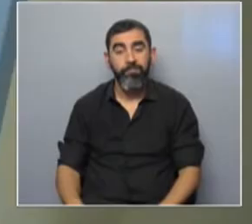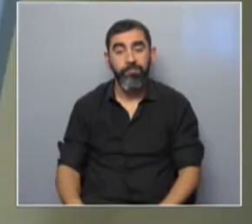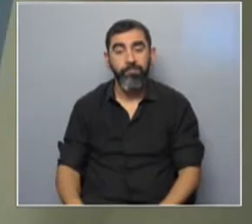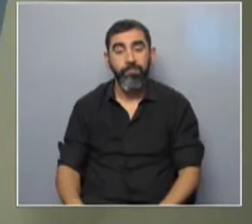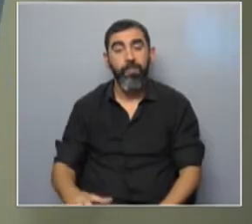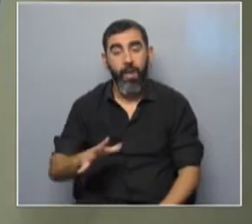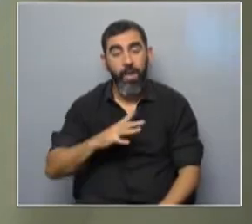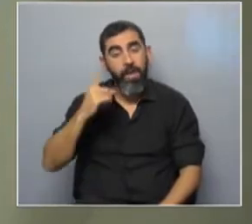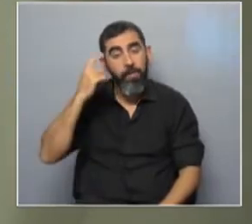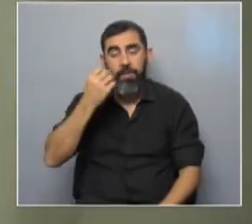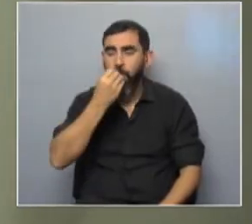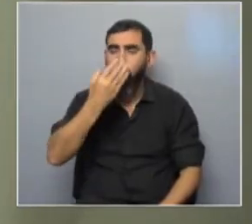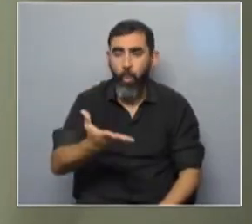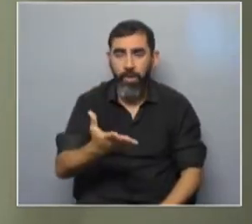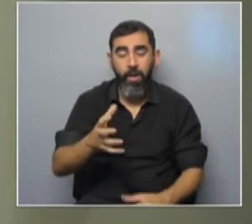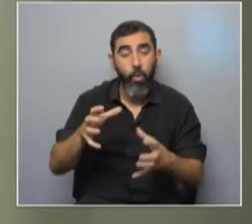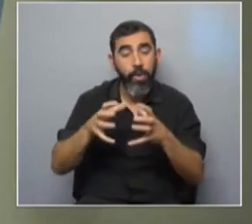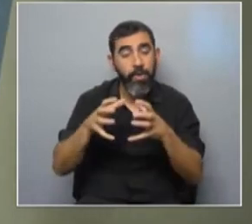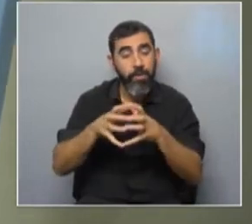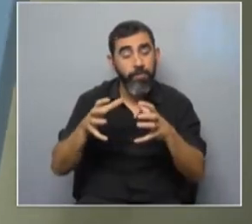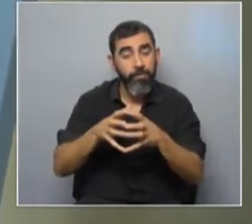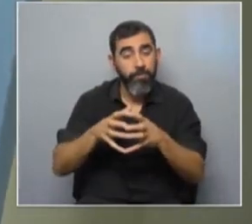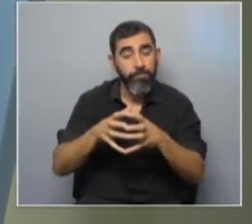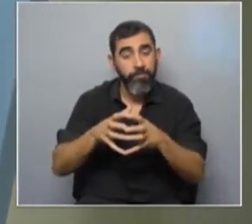Nosotros tuvimos una experiencia muy buena con los equipos de